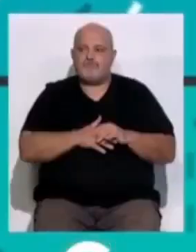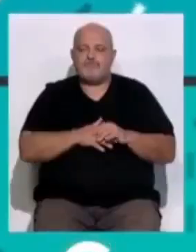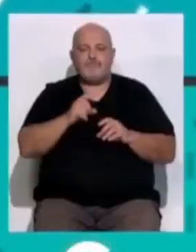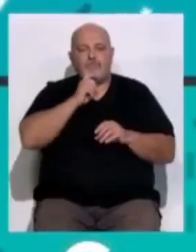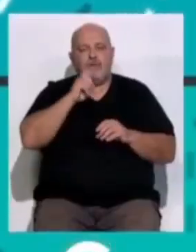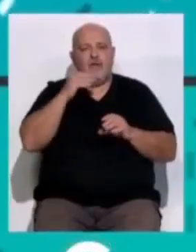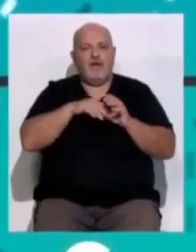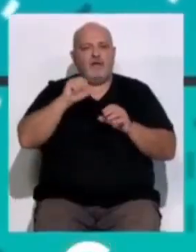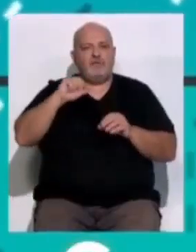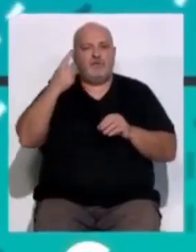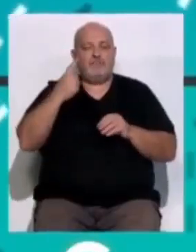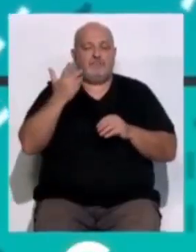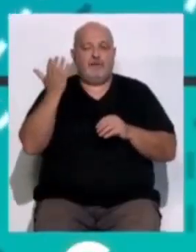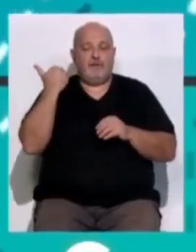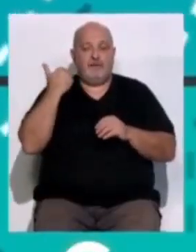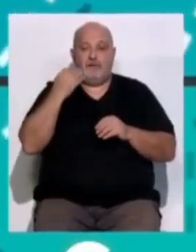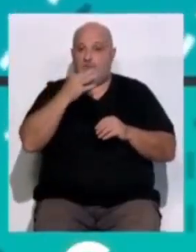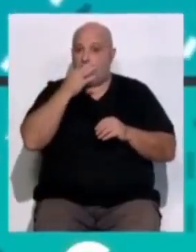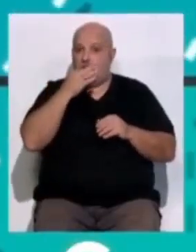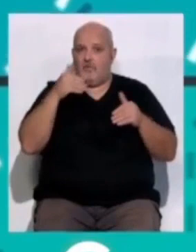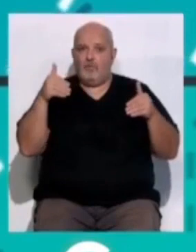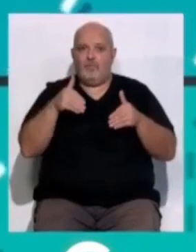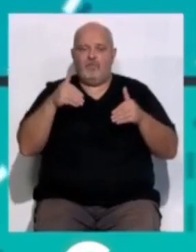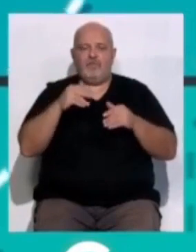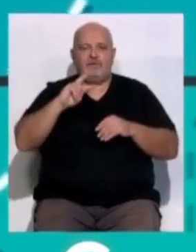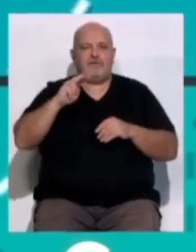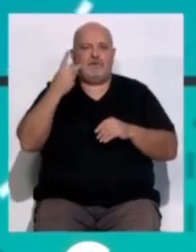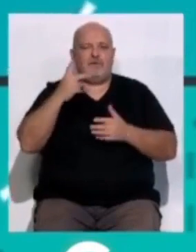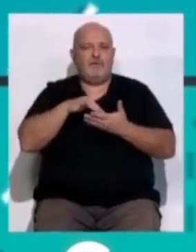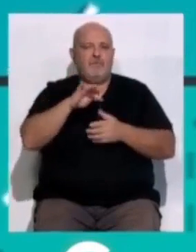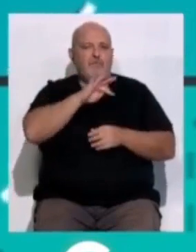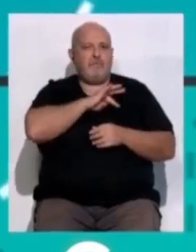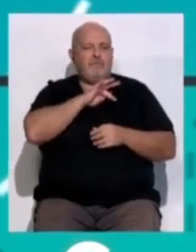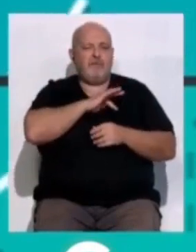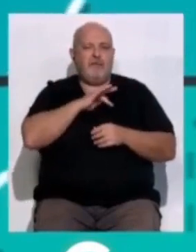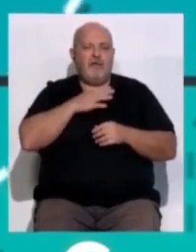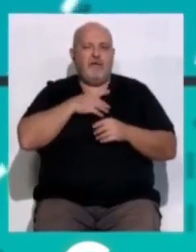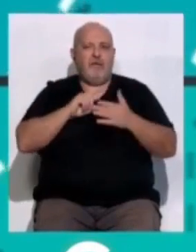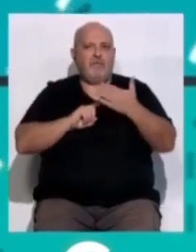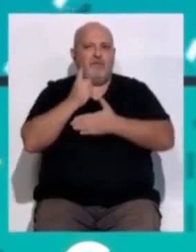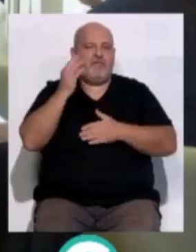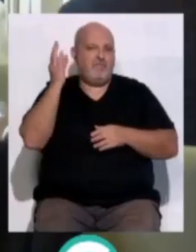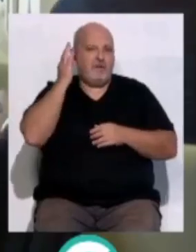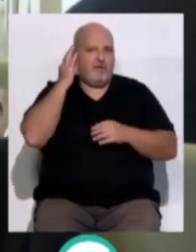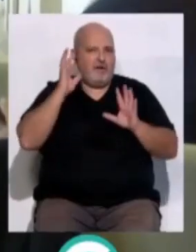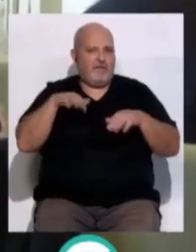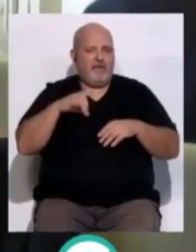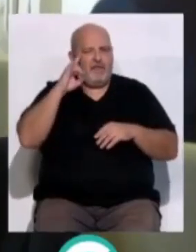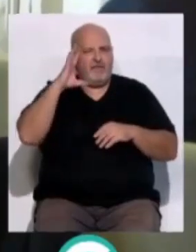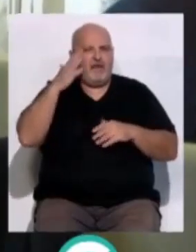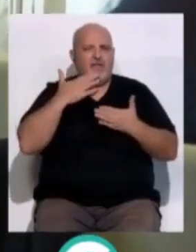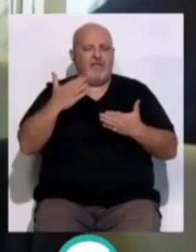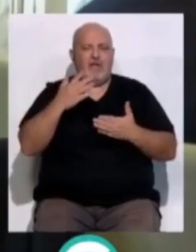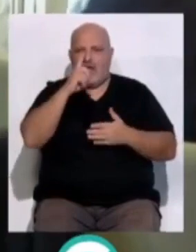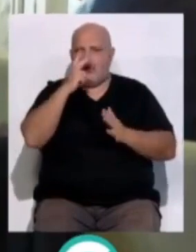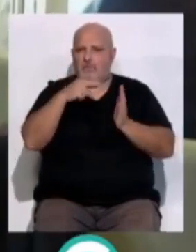La Fundación Cajasol acogió en la tarde de este jueves la entrega de la segunda edición de los premios al emprendimiento femenino de Cádiz, una iniciativa que nació en